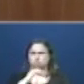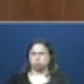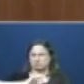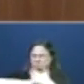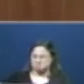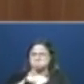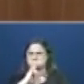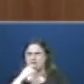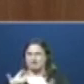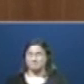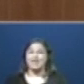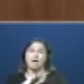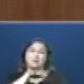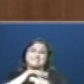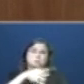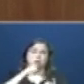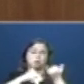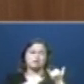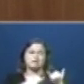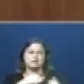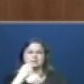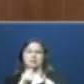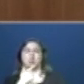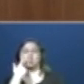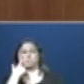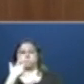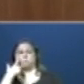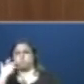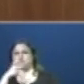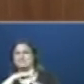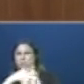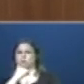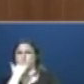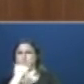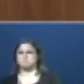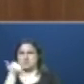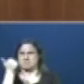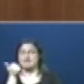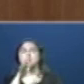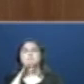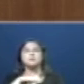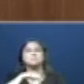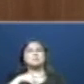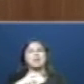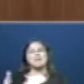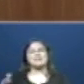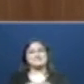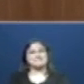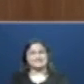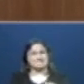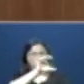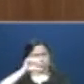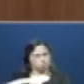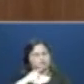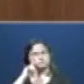actual situación de crisis no ha hecho sino evidenciar más aún esa realidades sin embargo el estado de las autonomías Ha sido un gran logro de la